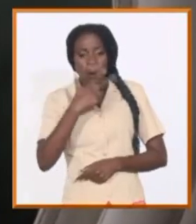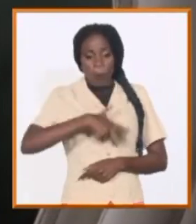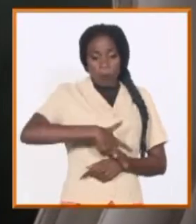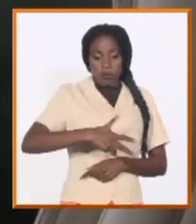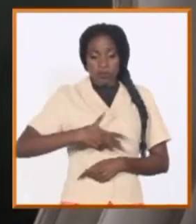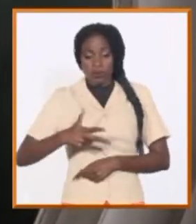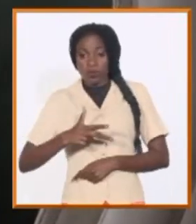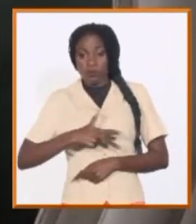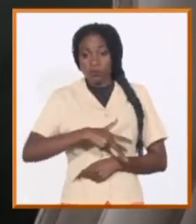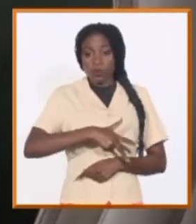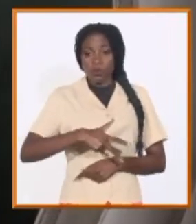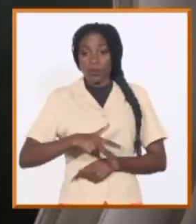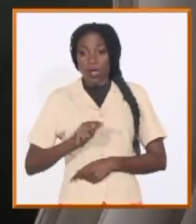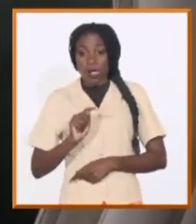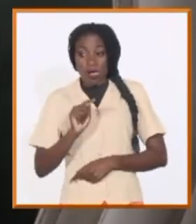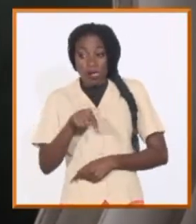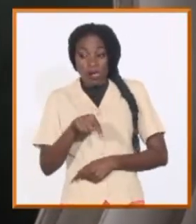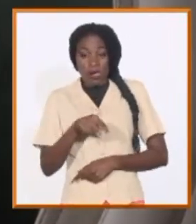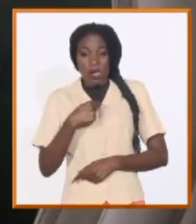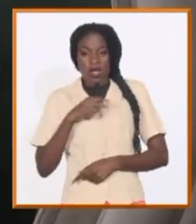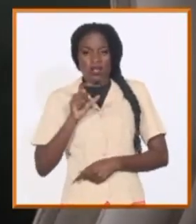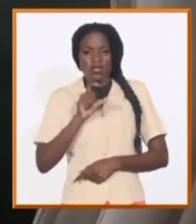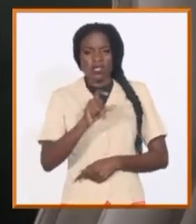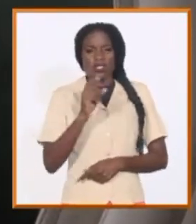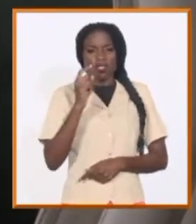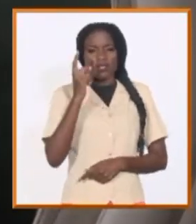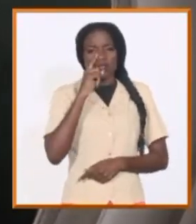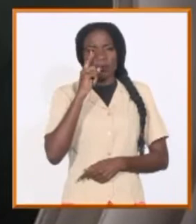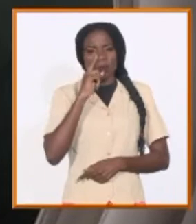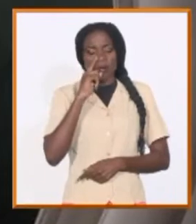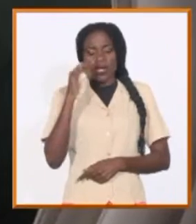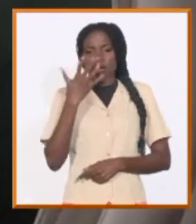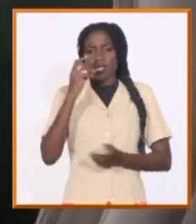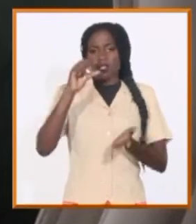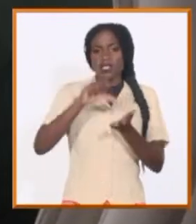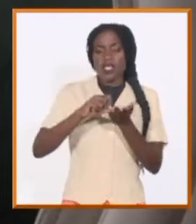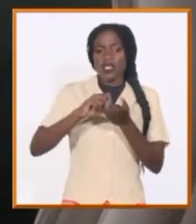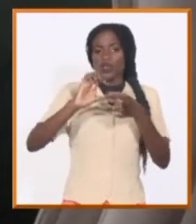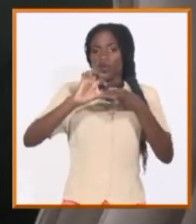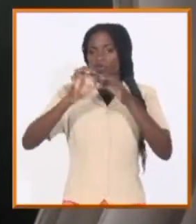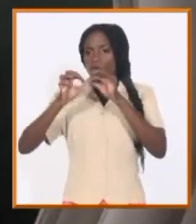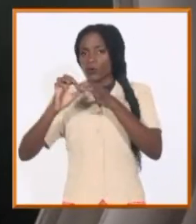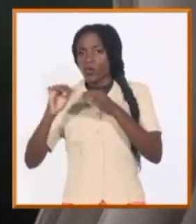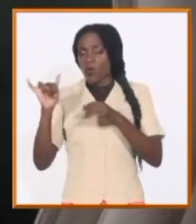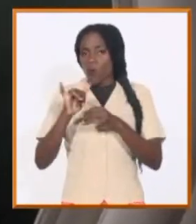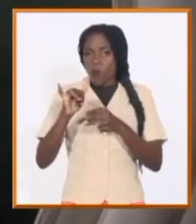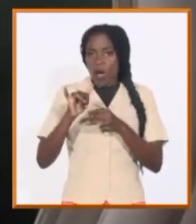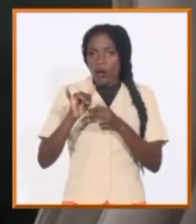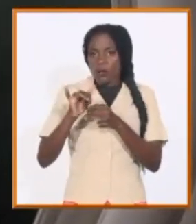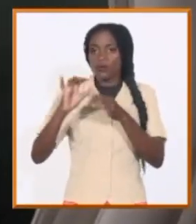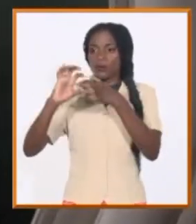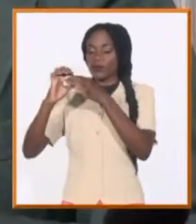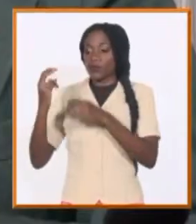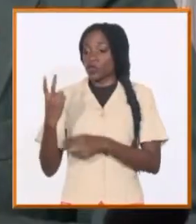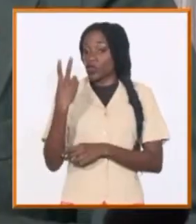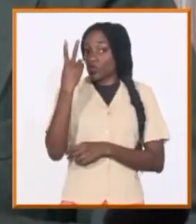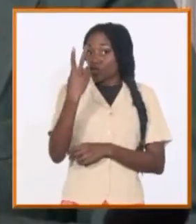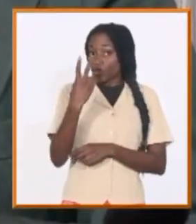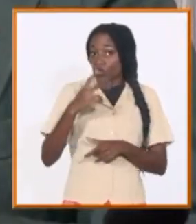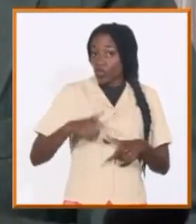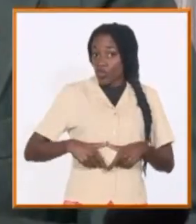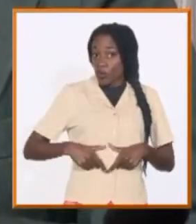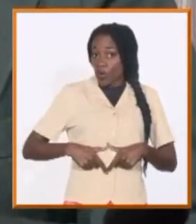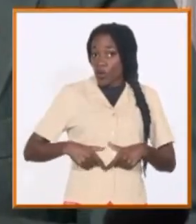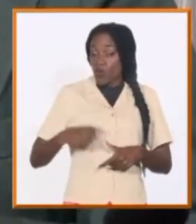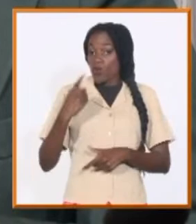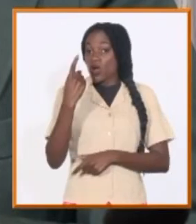principal figura, ante los Juegos Centroamericanos y termina ganando Juegos Centroamericanos y ganando Juegos Panamericanos. Y con 2 medallas, una medalla de oro y una de